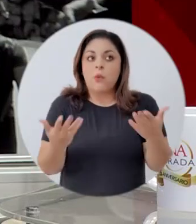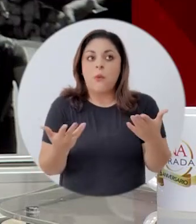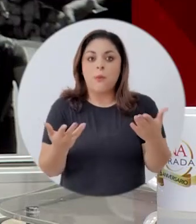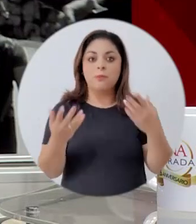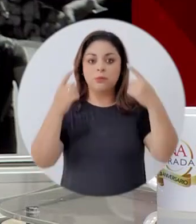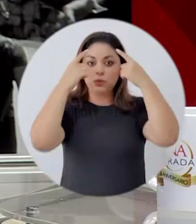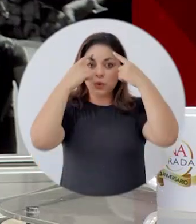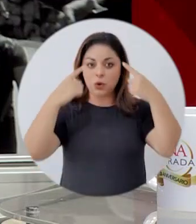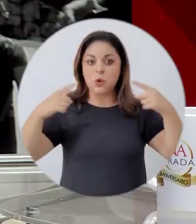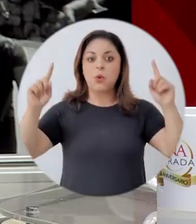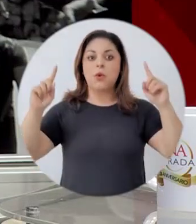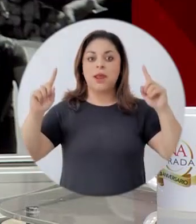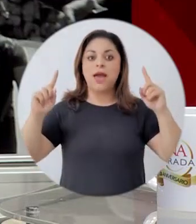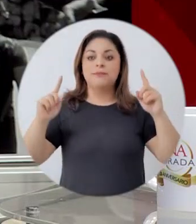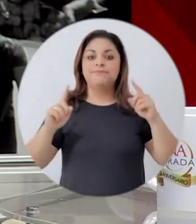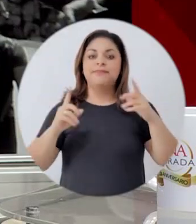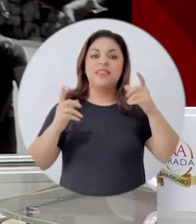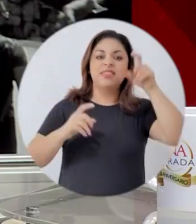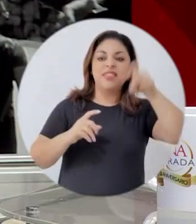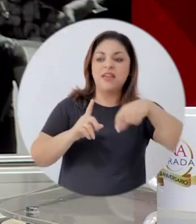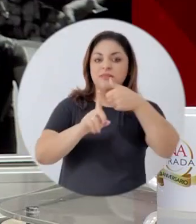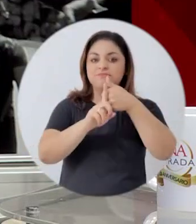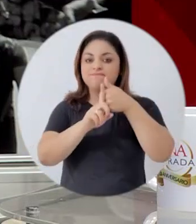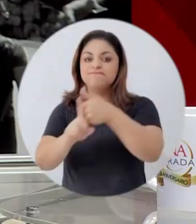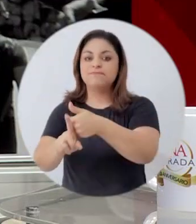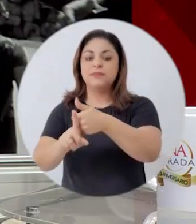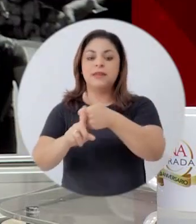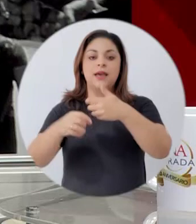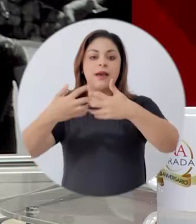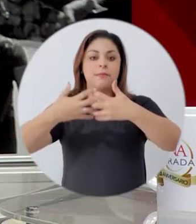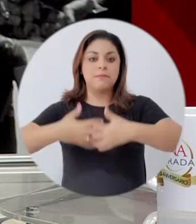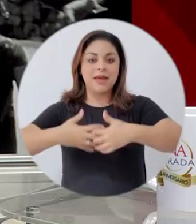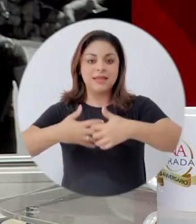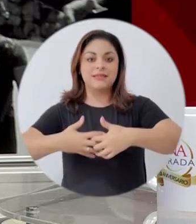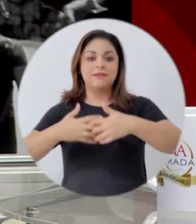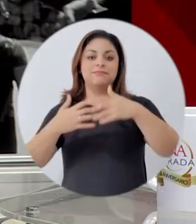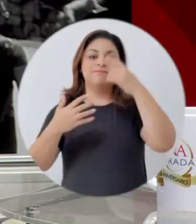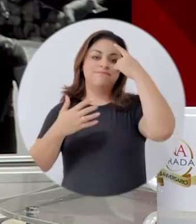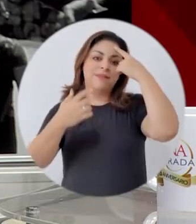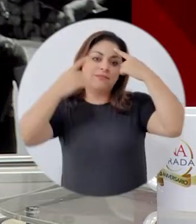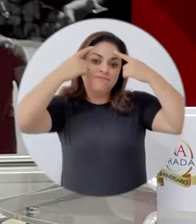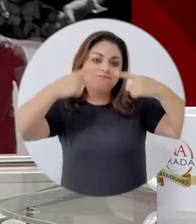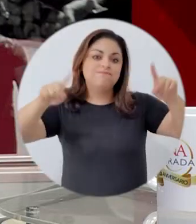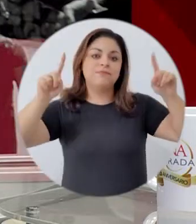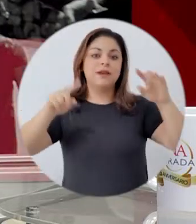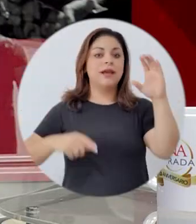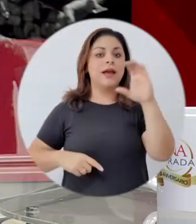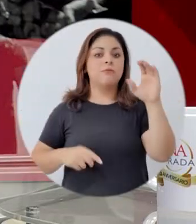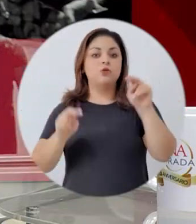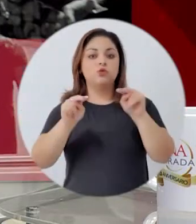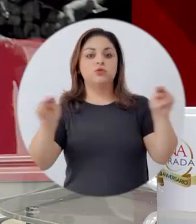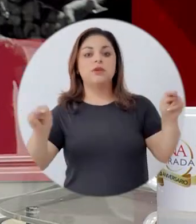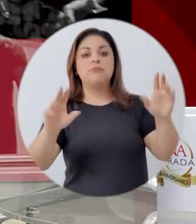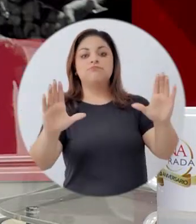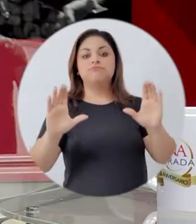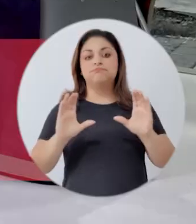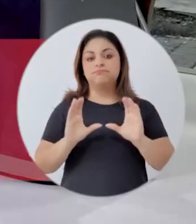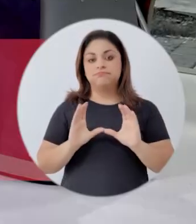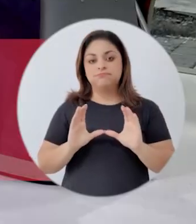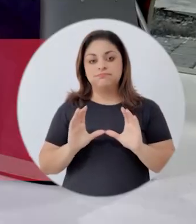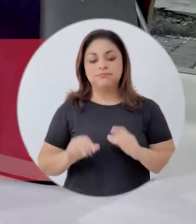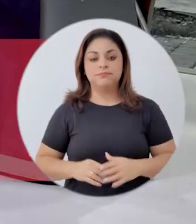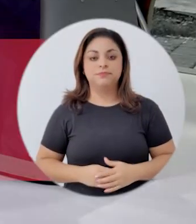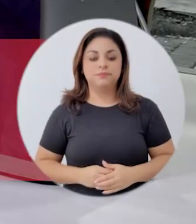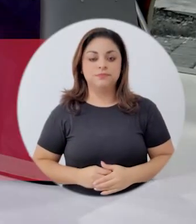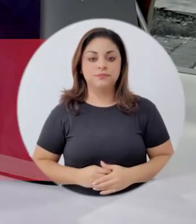verdad? Porque me imagino que deben ser muchos, que debe seguir una institución o una empresa para certificarse como carbono neutral. Bueno,